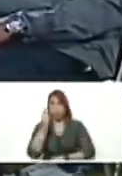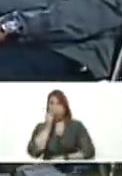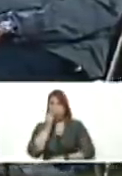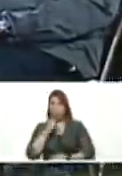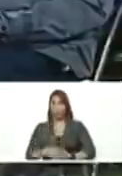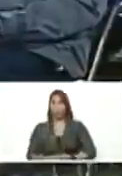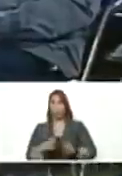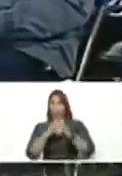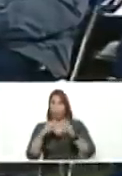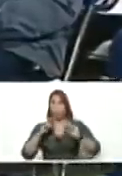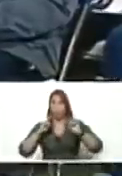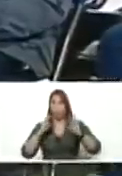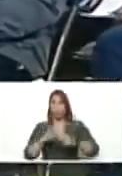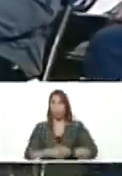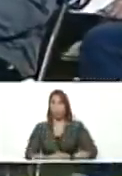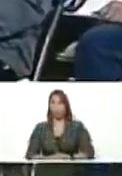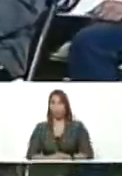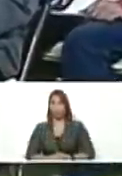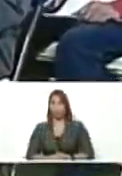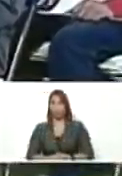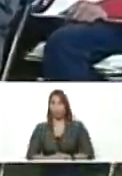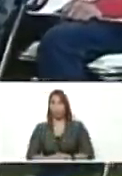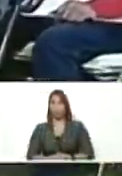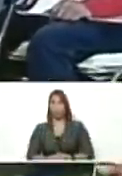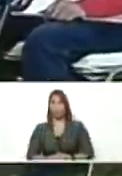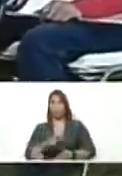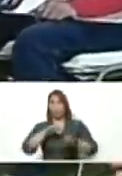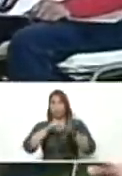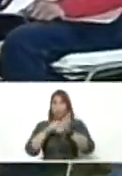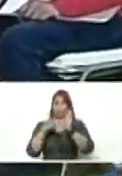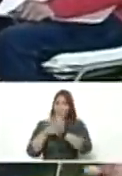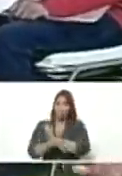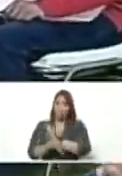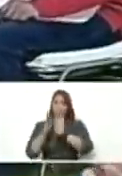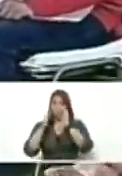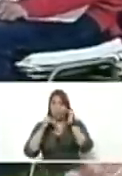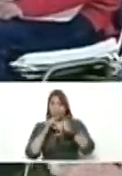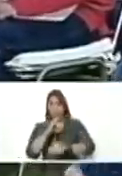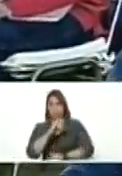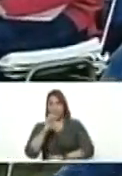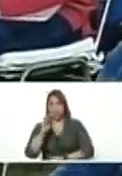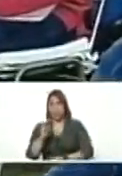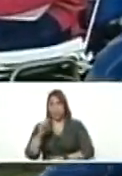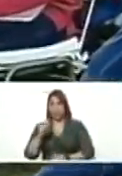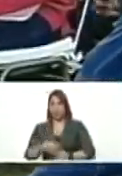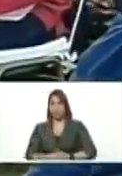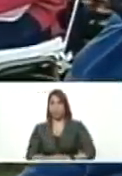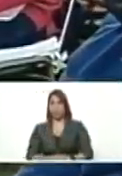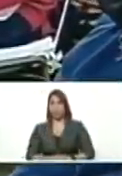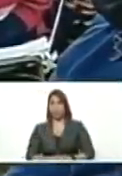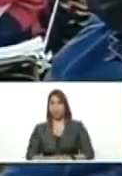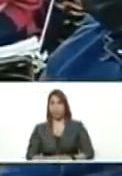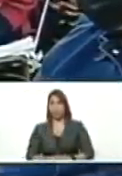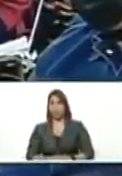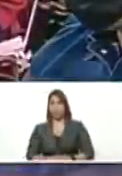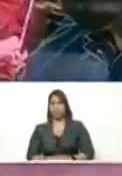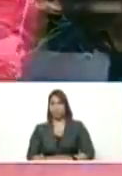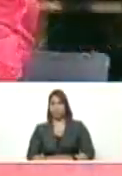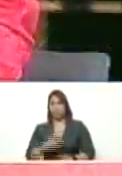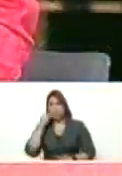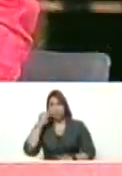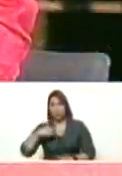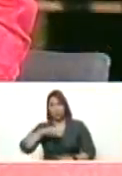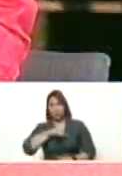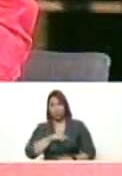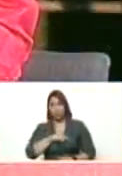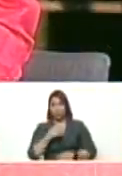de la... Excelente. Para todo este tema que tiene que ver con la atención a los CPT. Creo que nosotros como ente